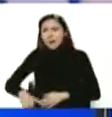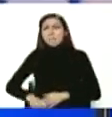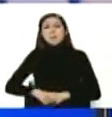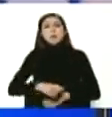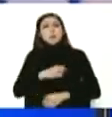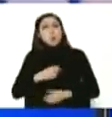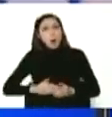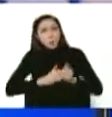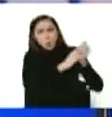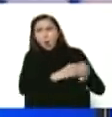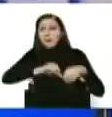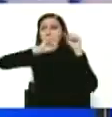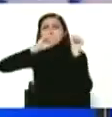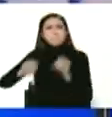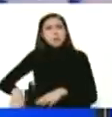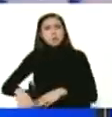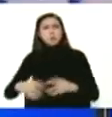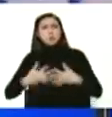años.